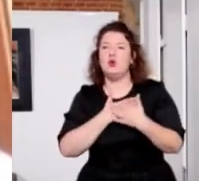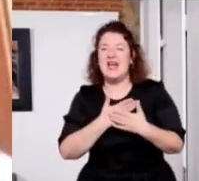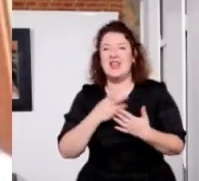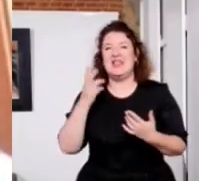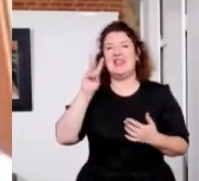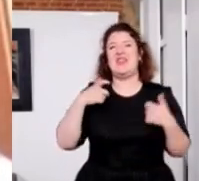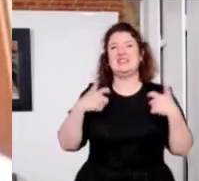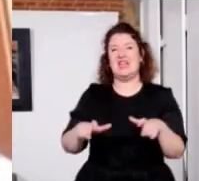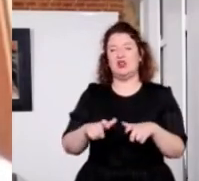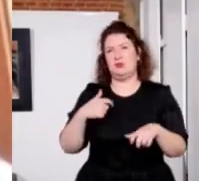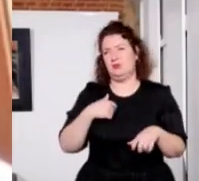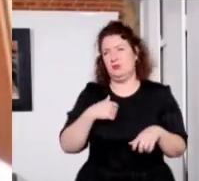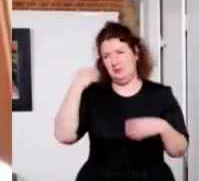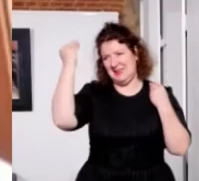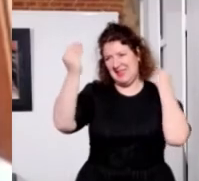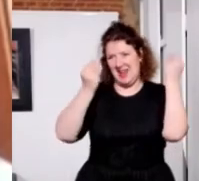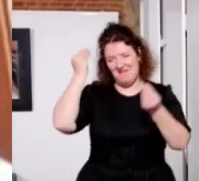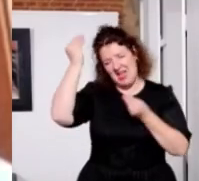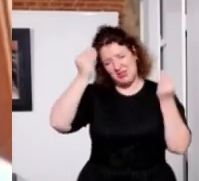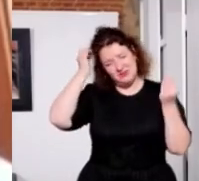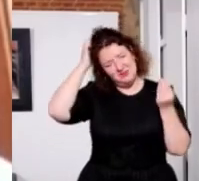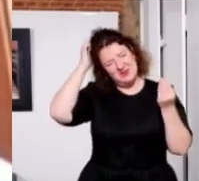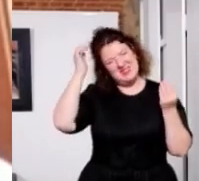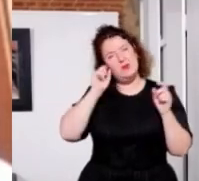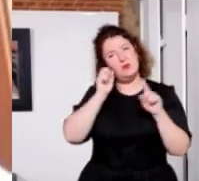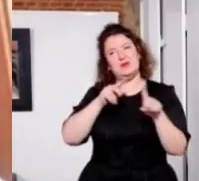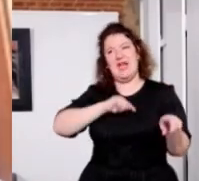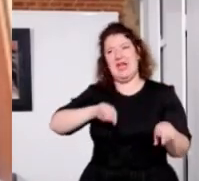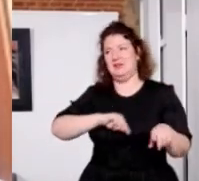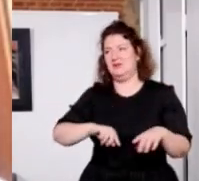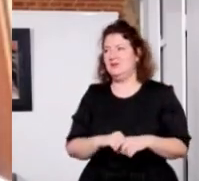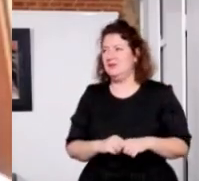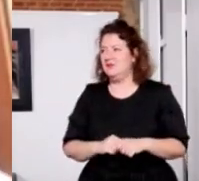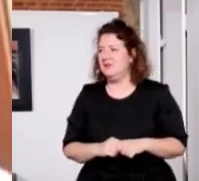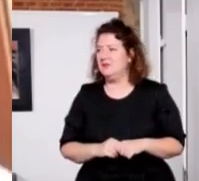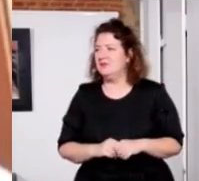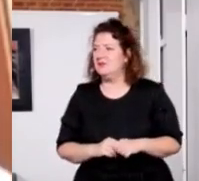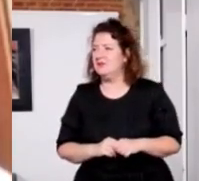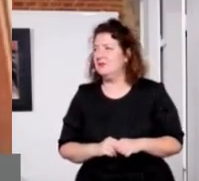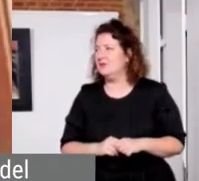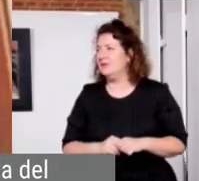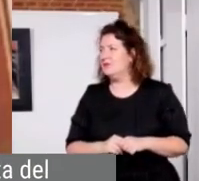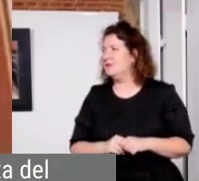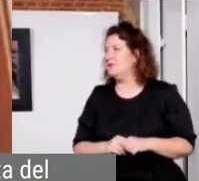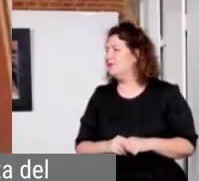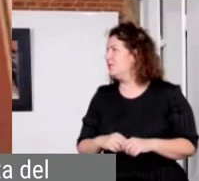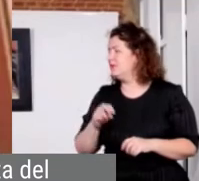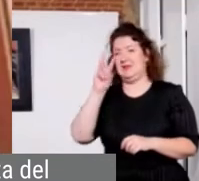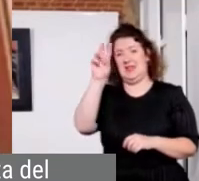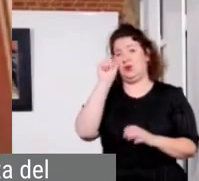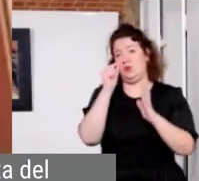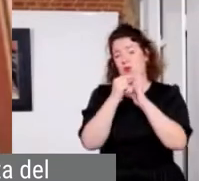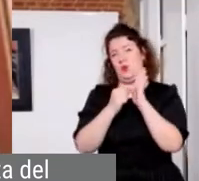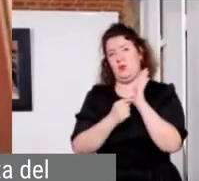sector y voy a hacer unas reflexiones desde la ética. Voy a exponeros fundamentalmente tres puntos que los presento y